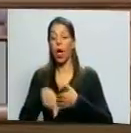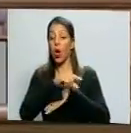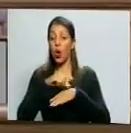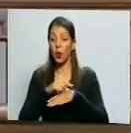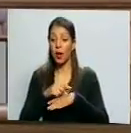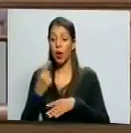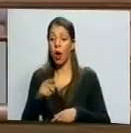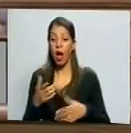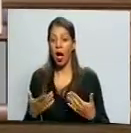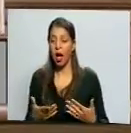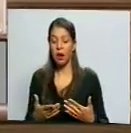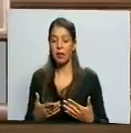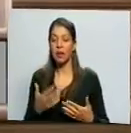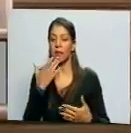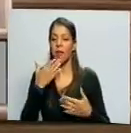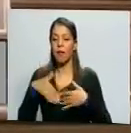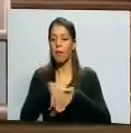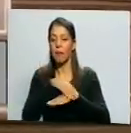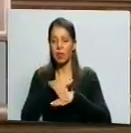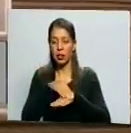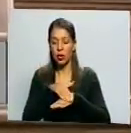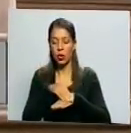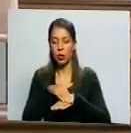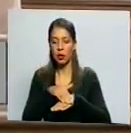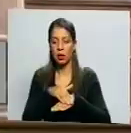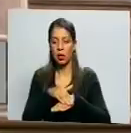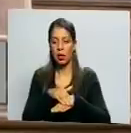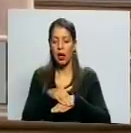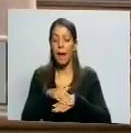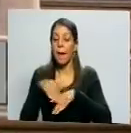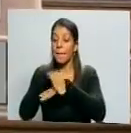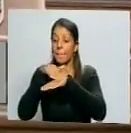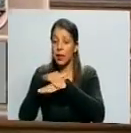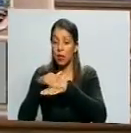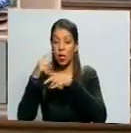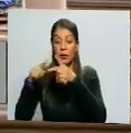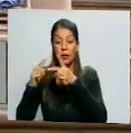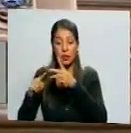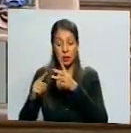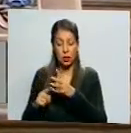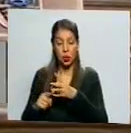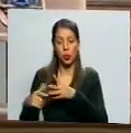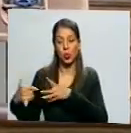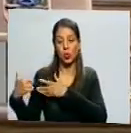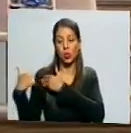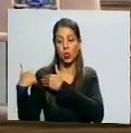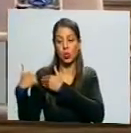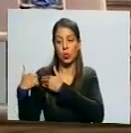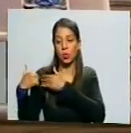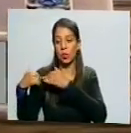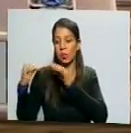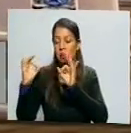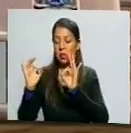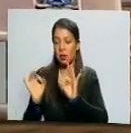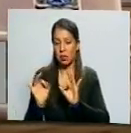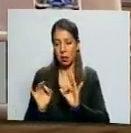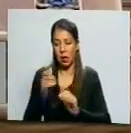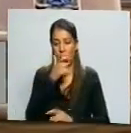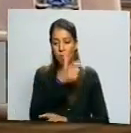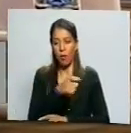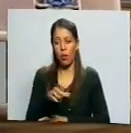un Estado de las misiones, un Estado de las grandes misiones, que tiene un rol estelar en la protección del